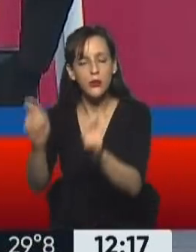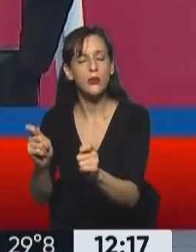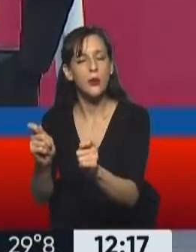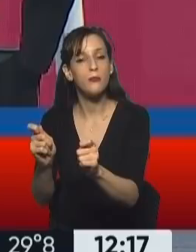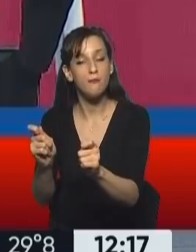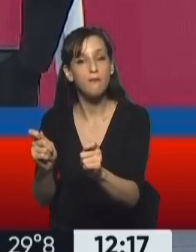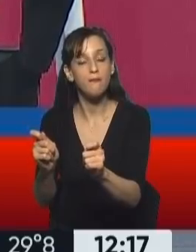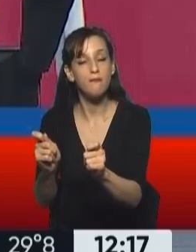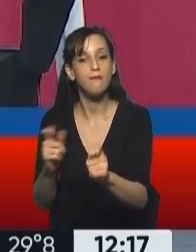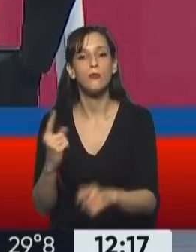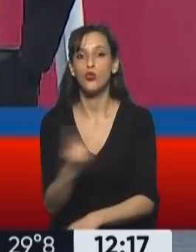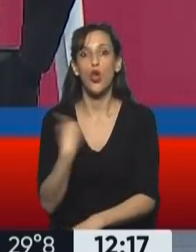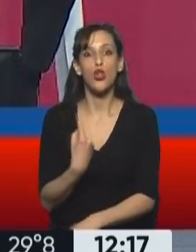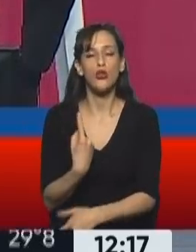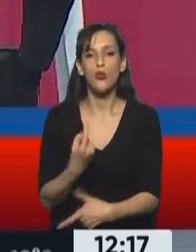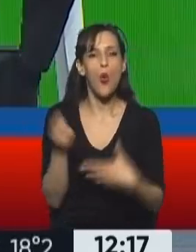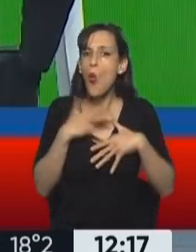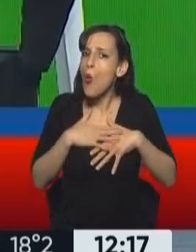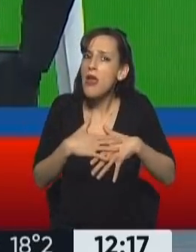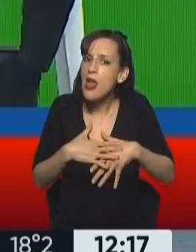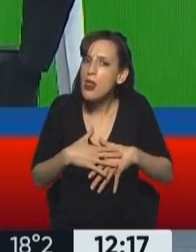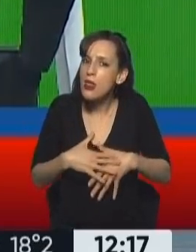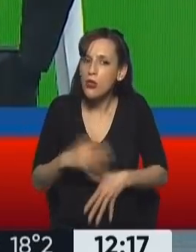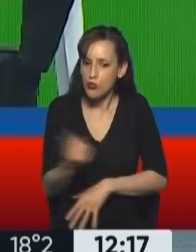Lo hicimos aparte con la mayor de las humildades.